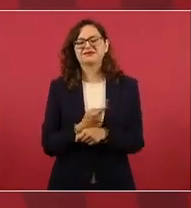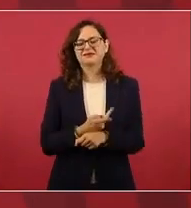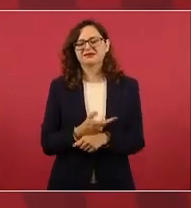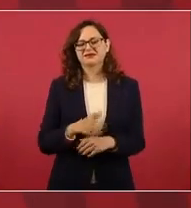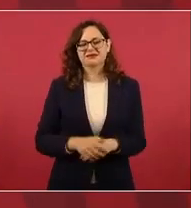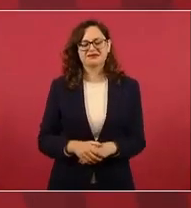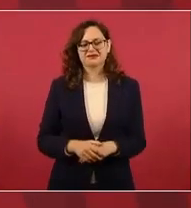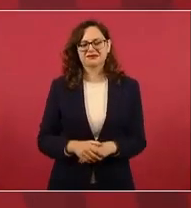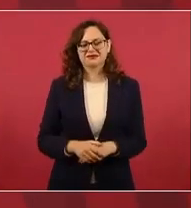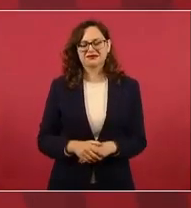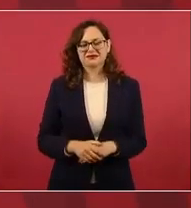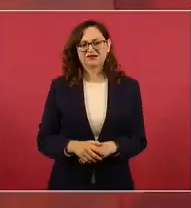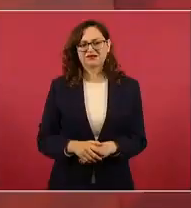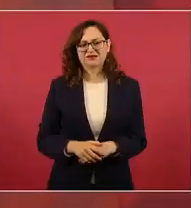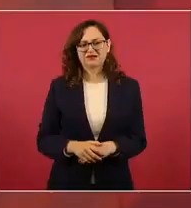hay gente,